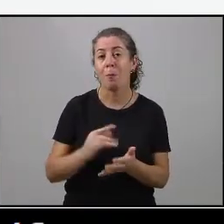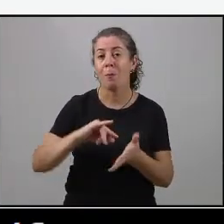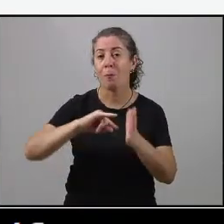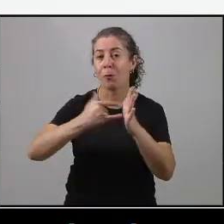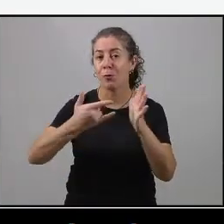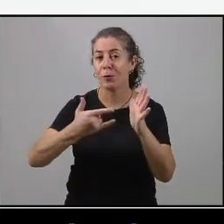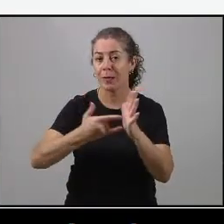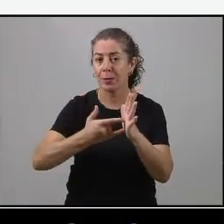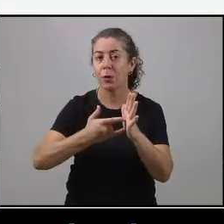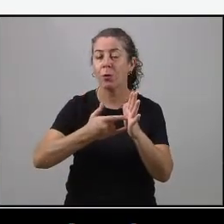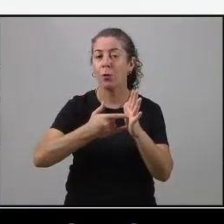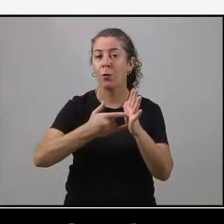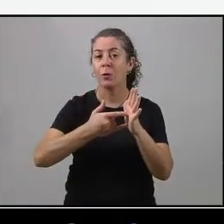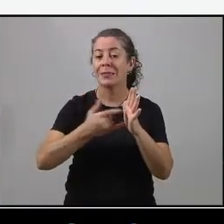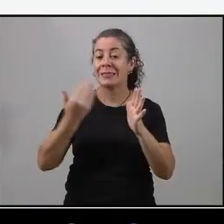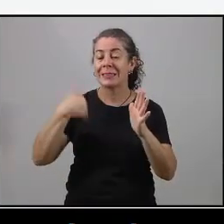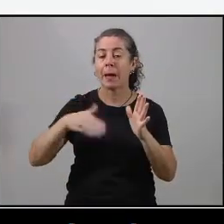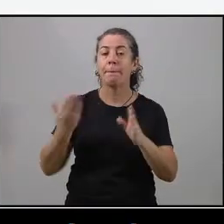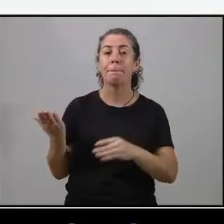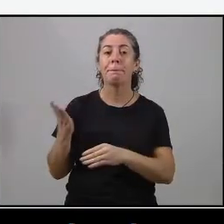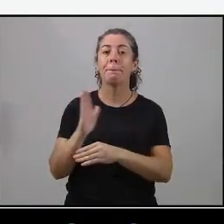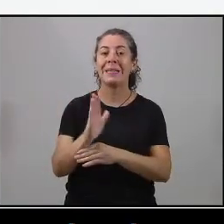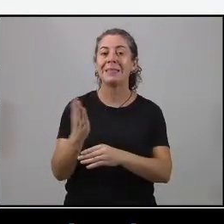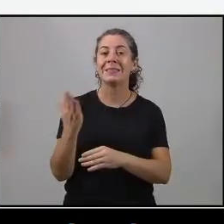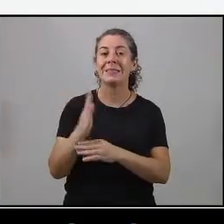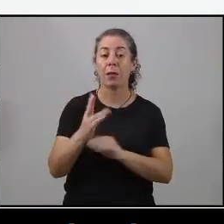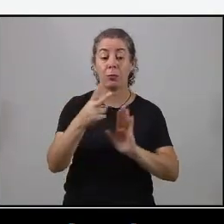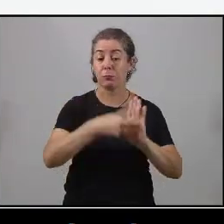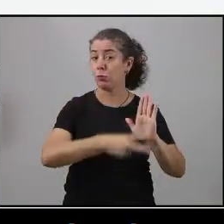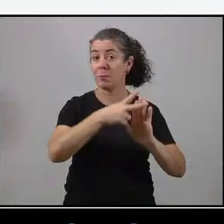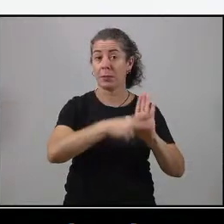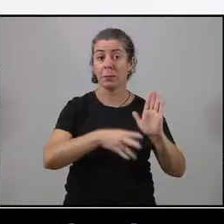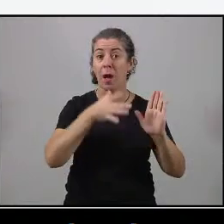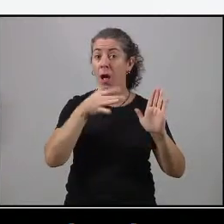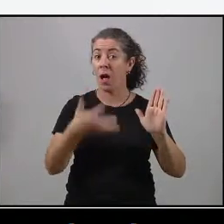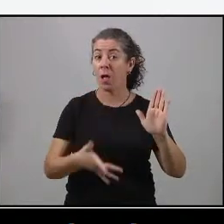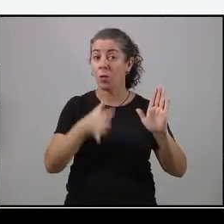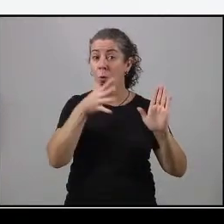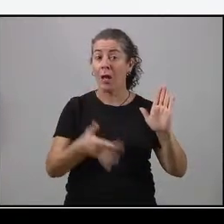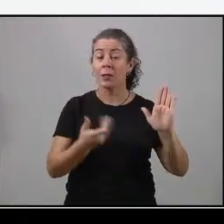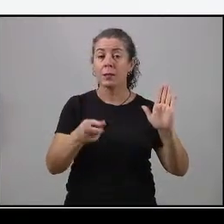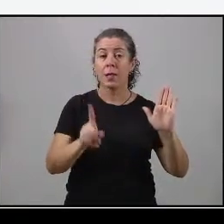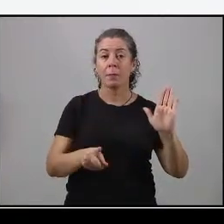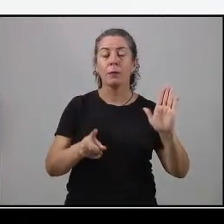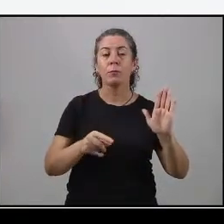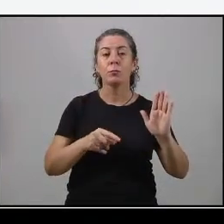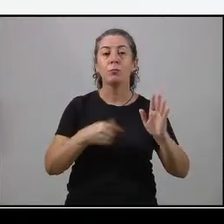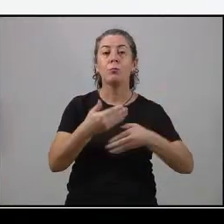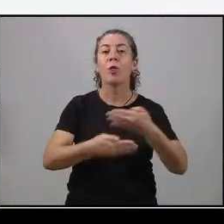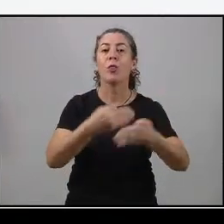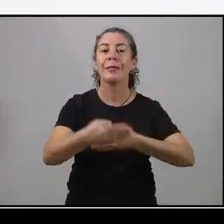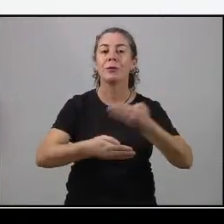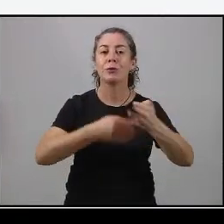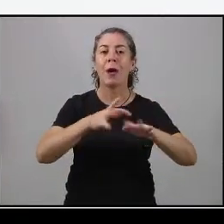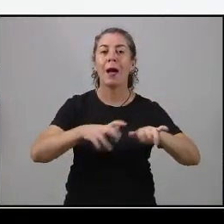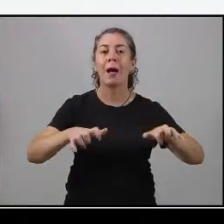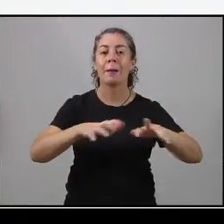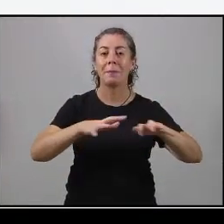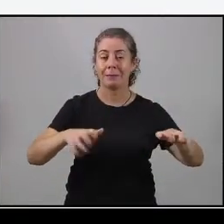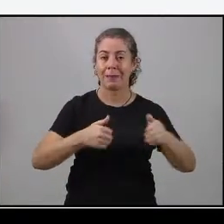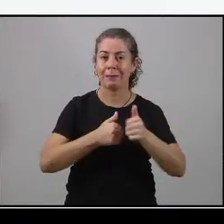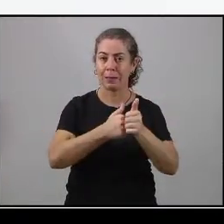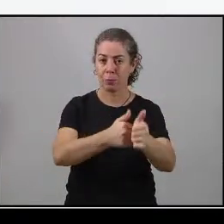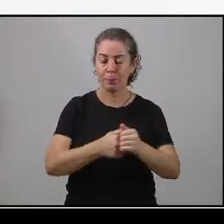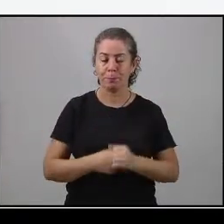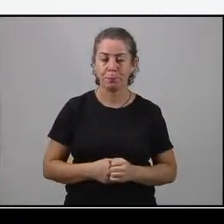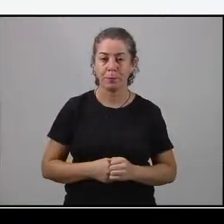proyectos que han sido presentados conforme a la normativa vigente y al proceso administrativo que marca estas autorizaciones. En relación